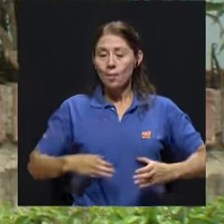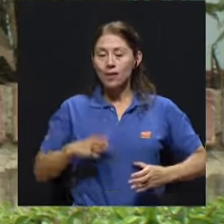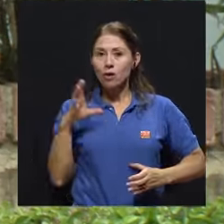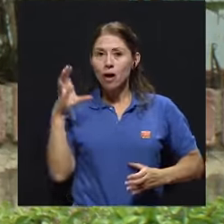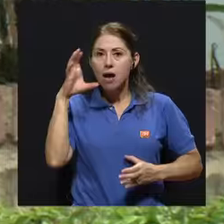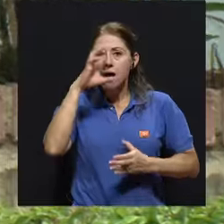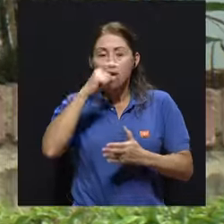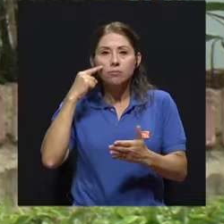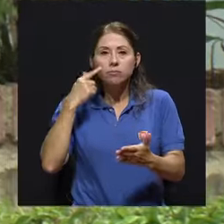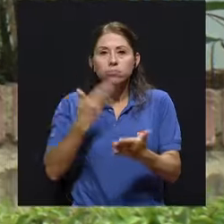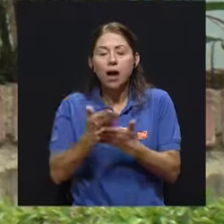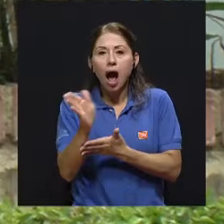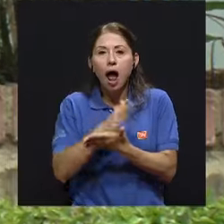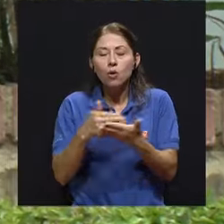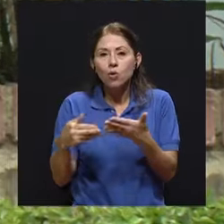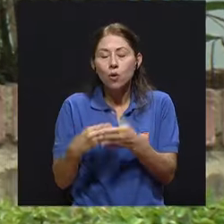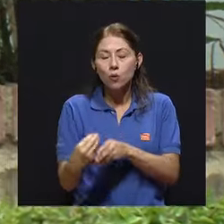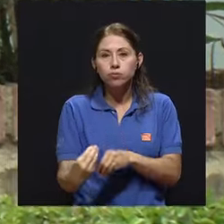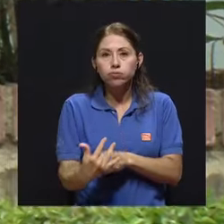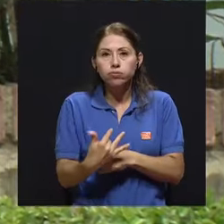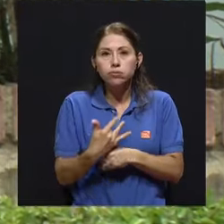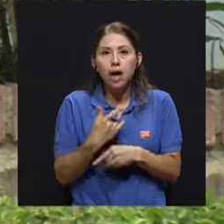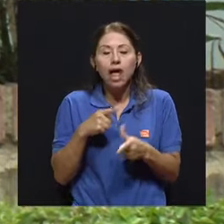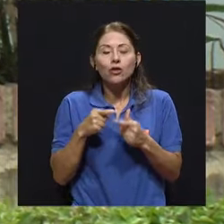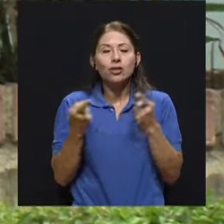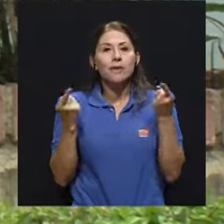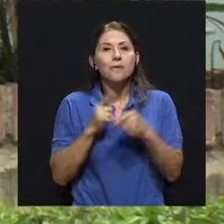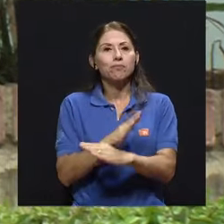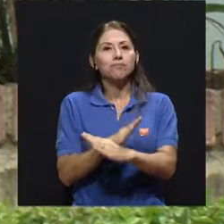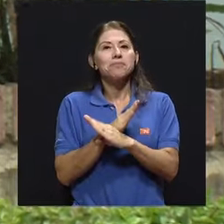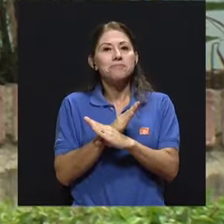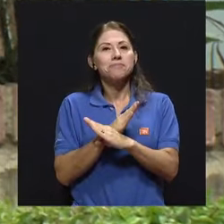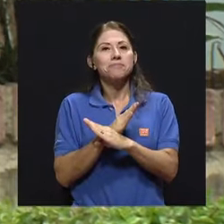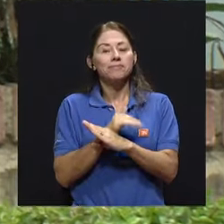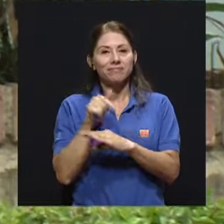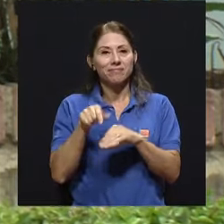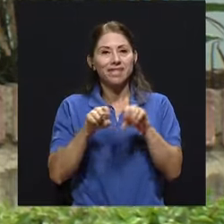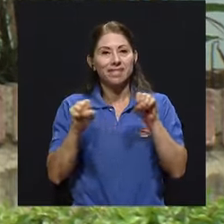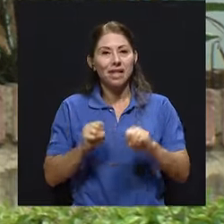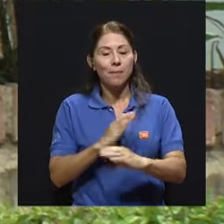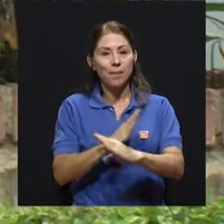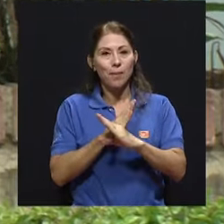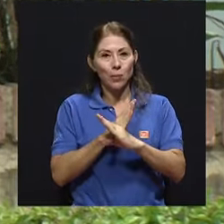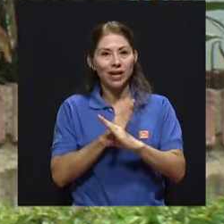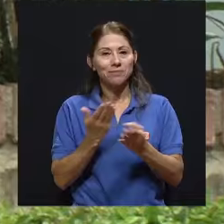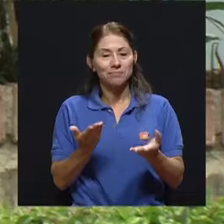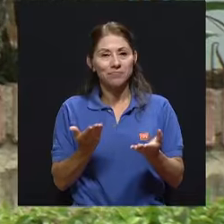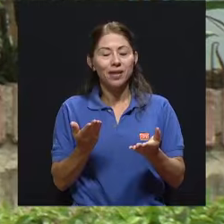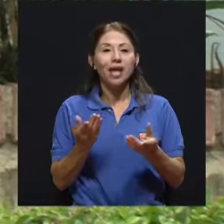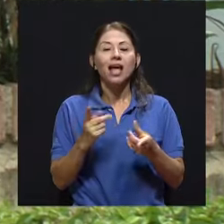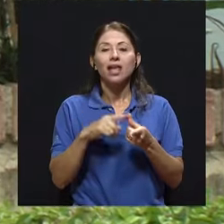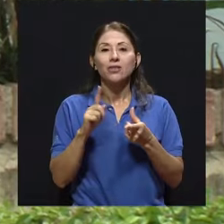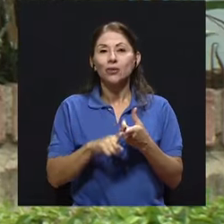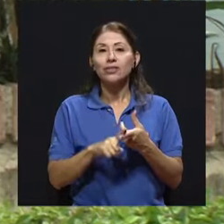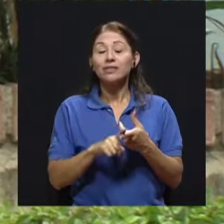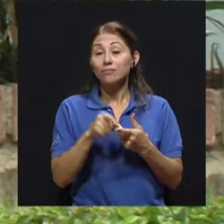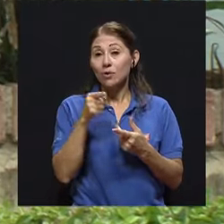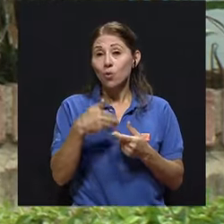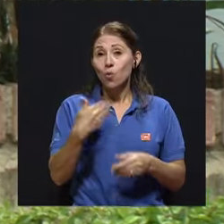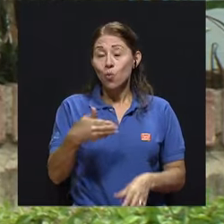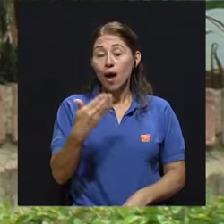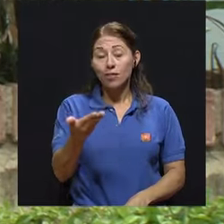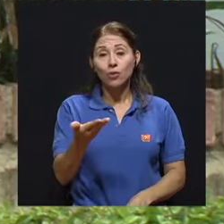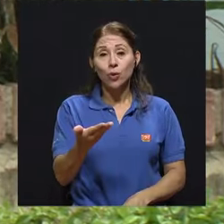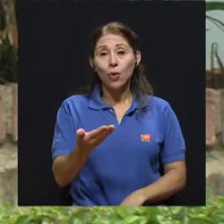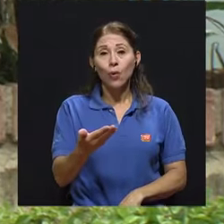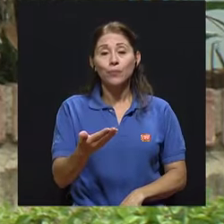órgano, pues desencadena una reacción de defensa contra eso. Pues cuando son